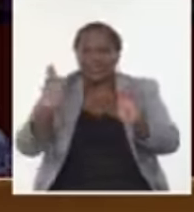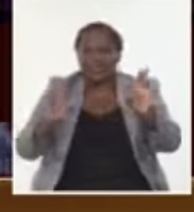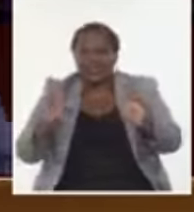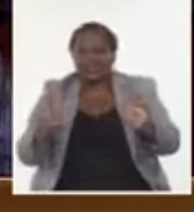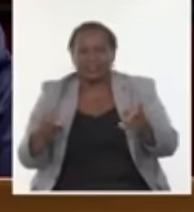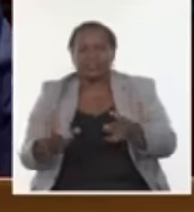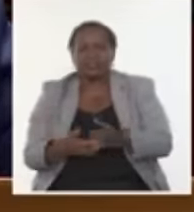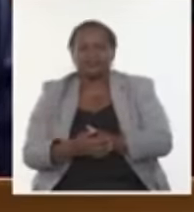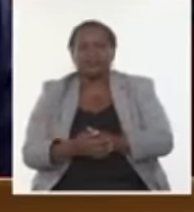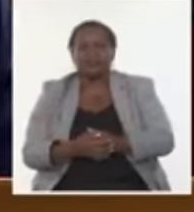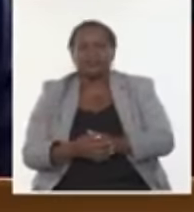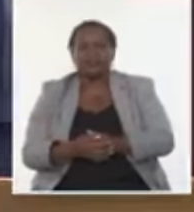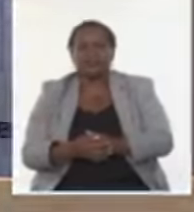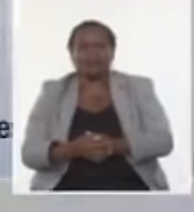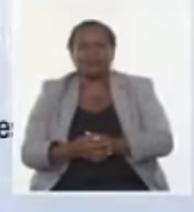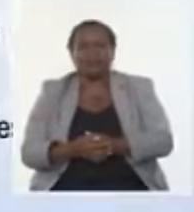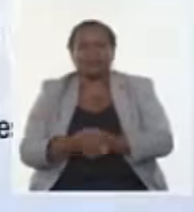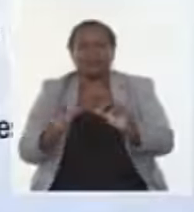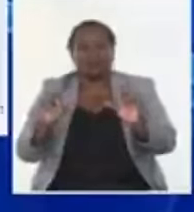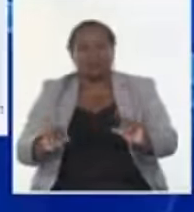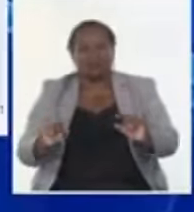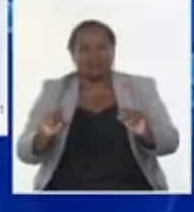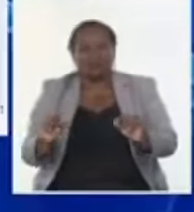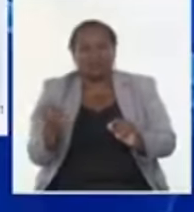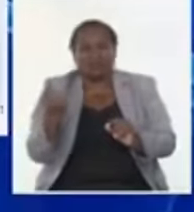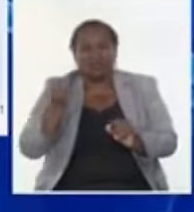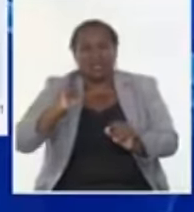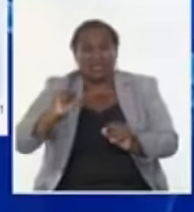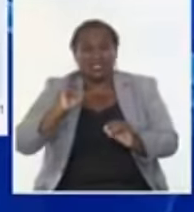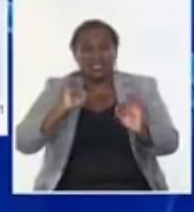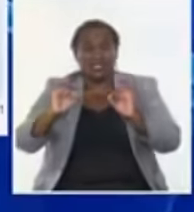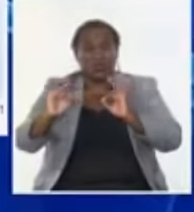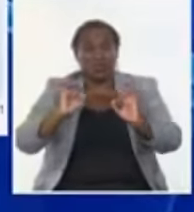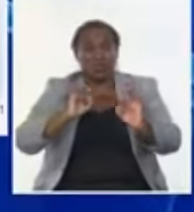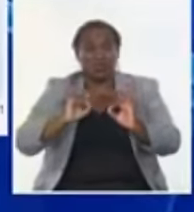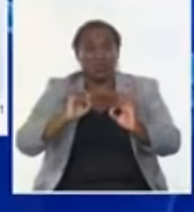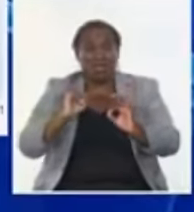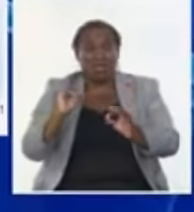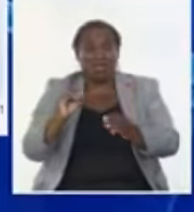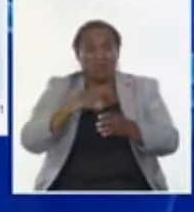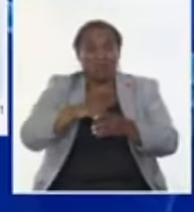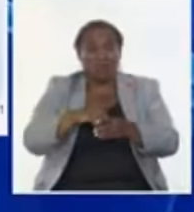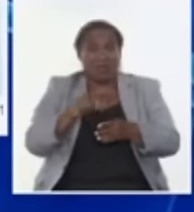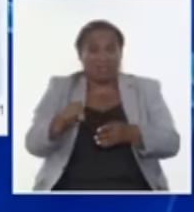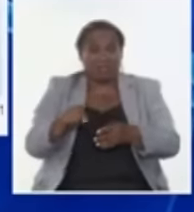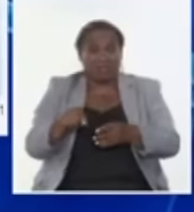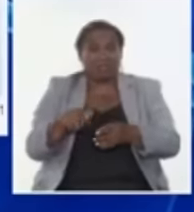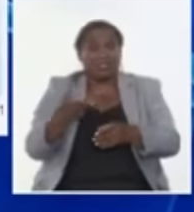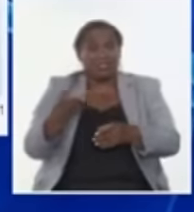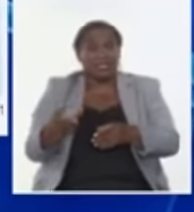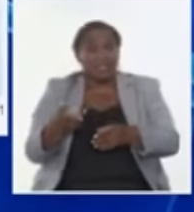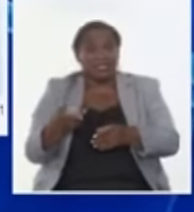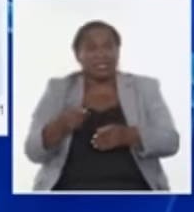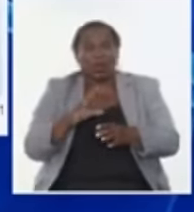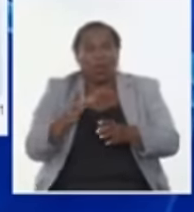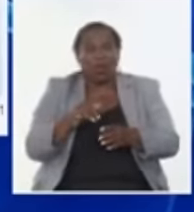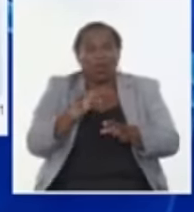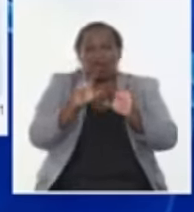en ese negocio. Reducir las violaciones de la seguridad informática y las asociadas a la ciberseguridad.